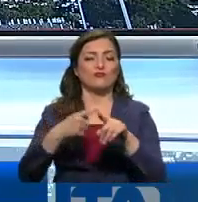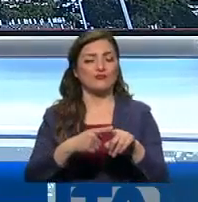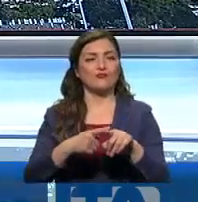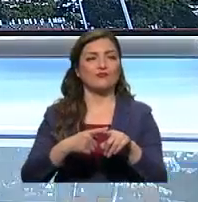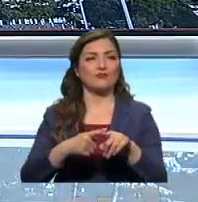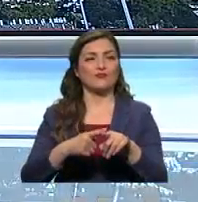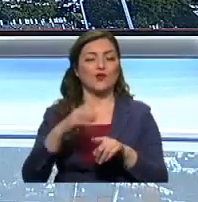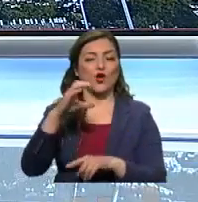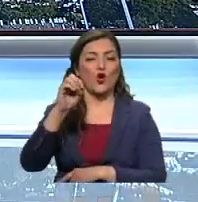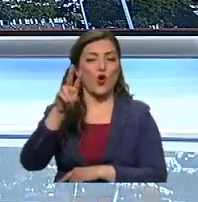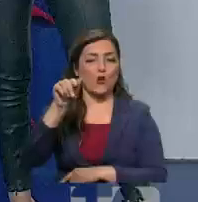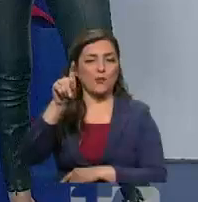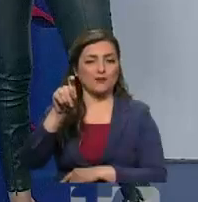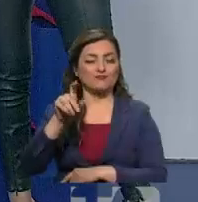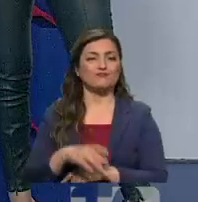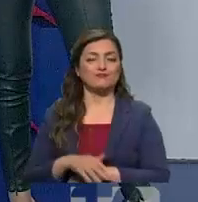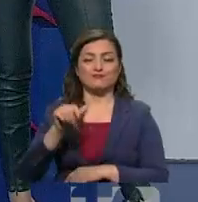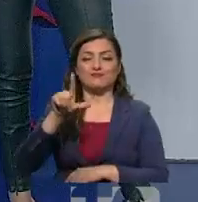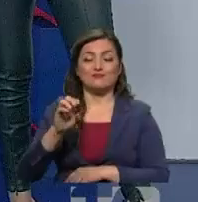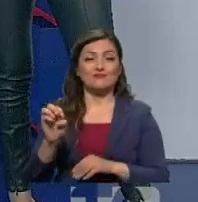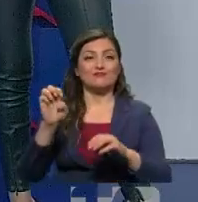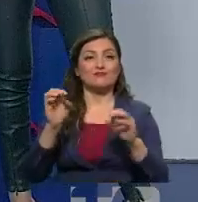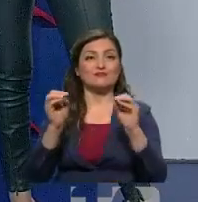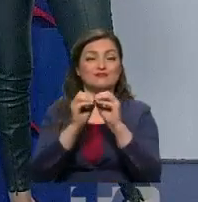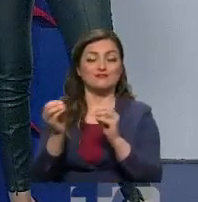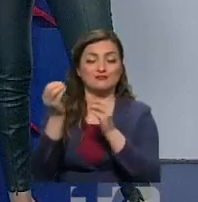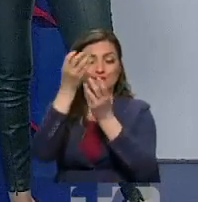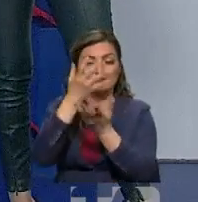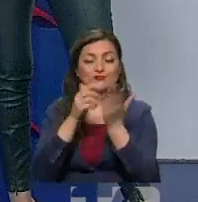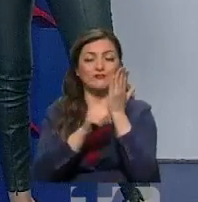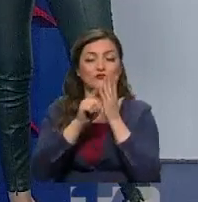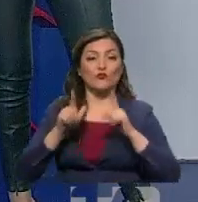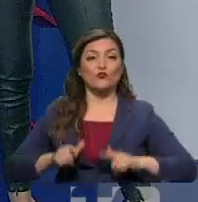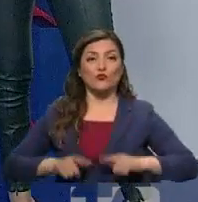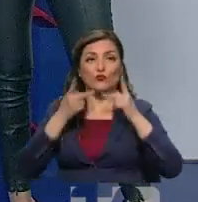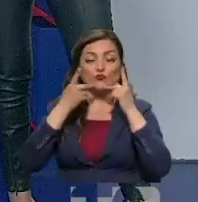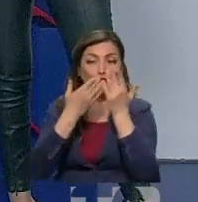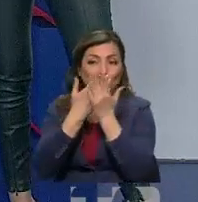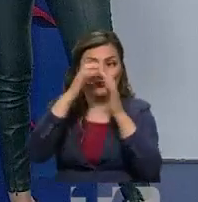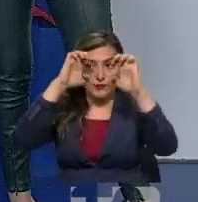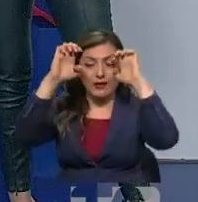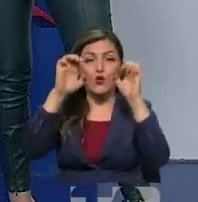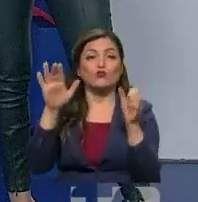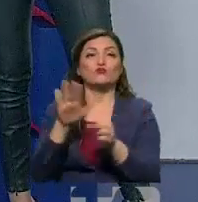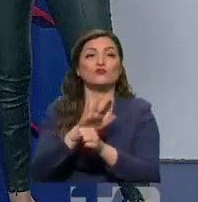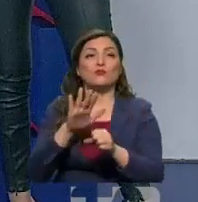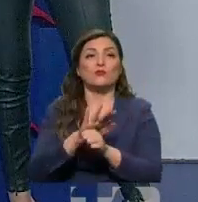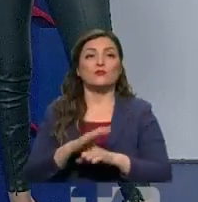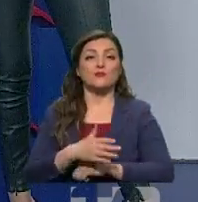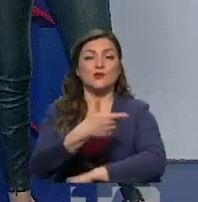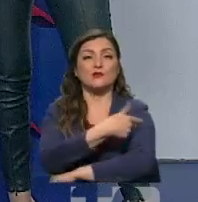actores de COVAX. Ale, tienes más. Así es, el Ministerio de Salud Pública genera una nueva estrategia para completar